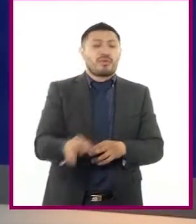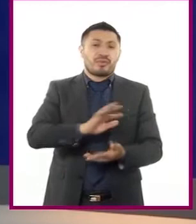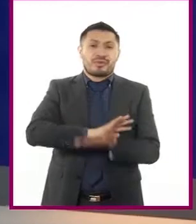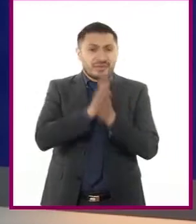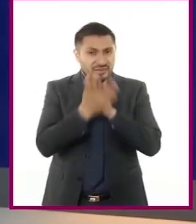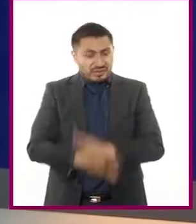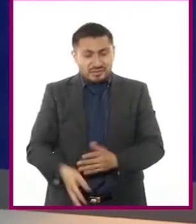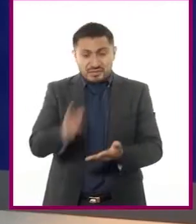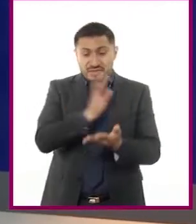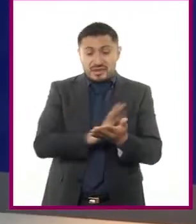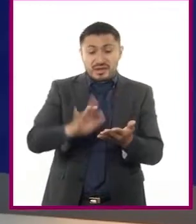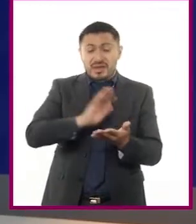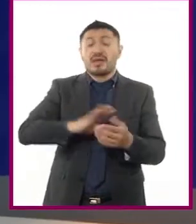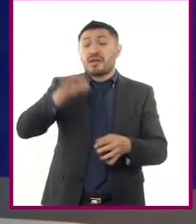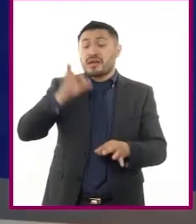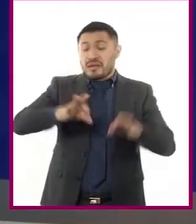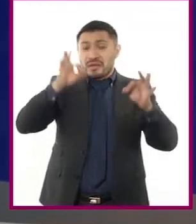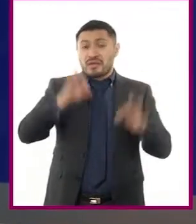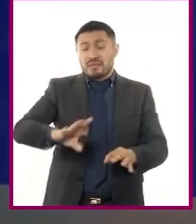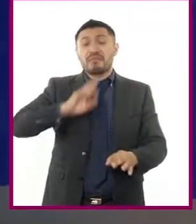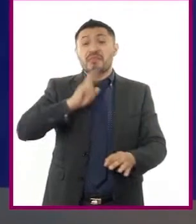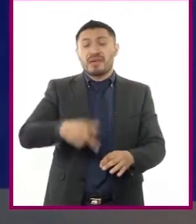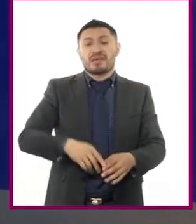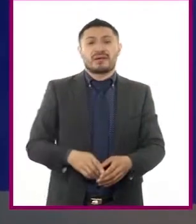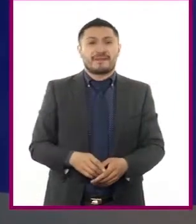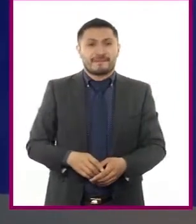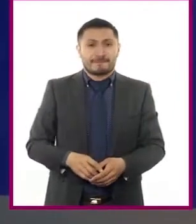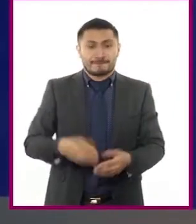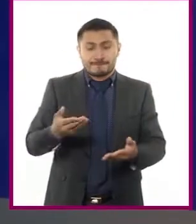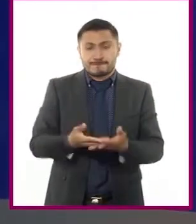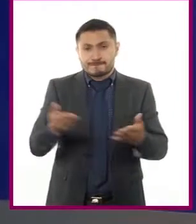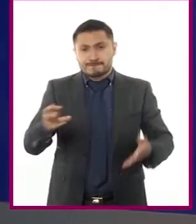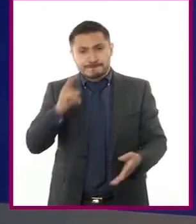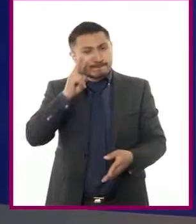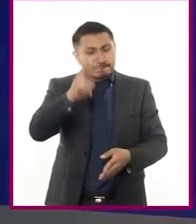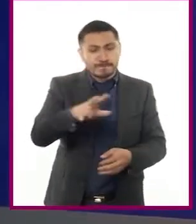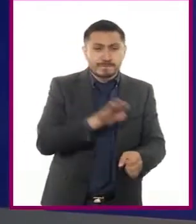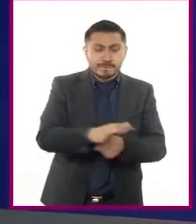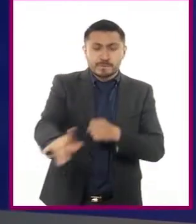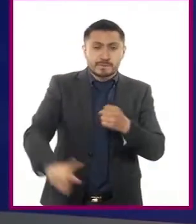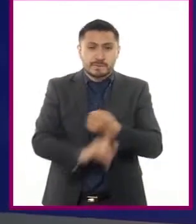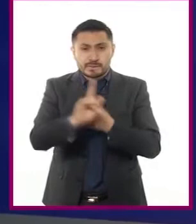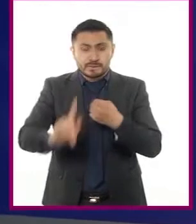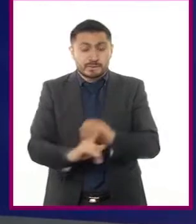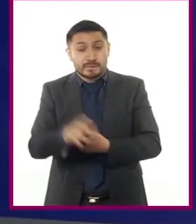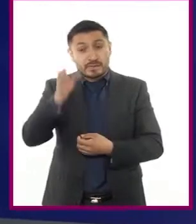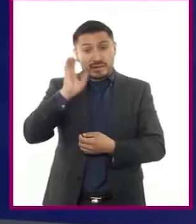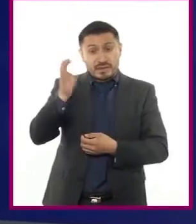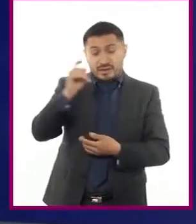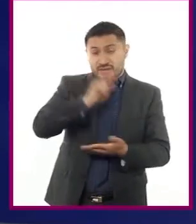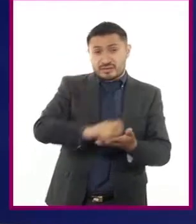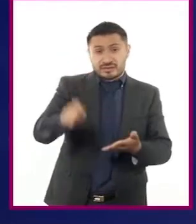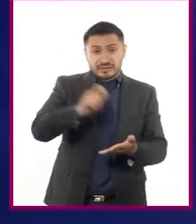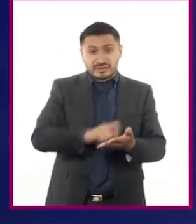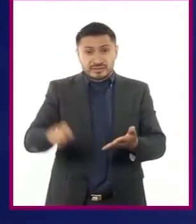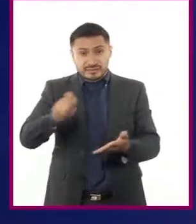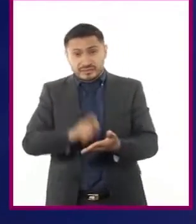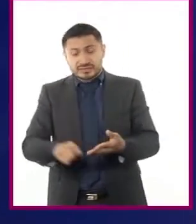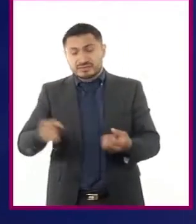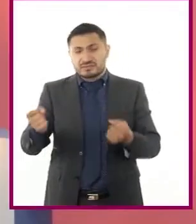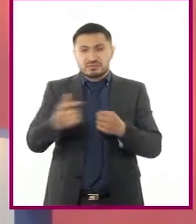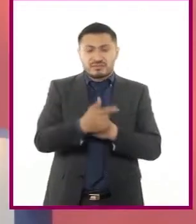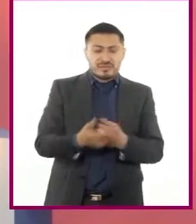investigadores. Acompáñenos a ver la problemática que puede implicar escribir acerca de un